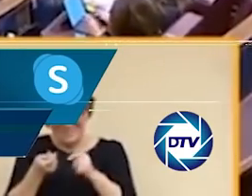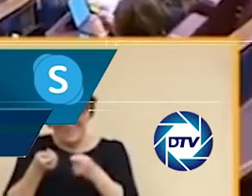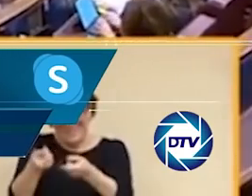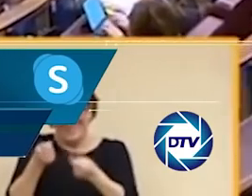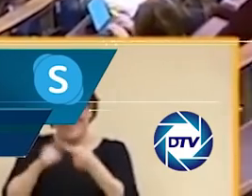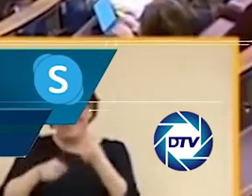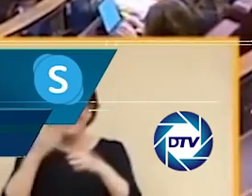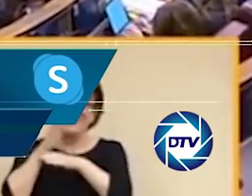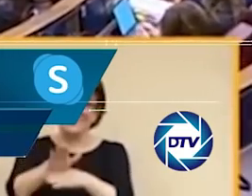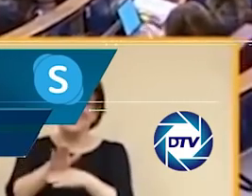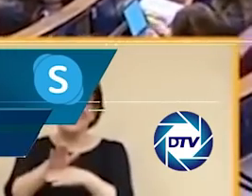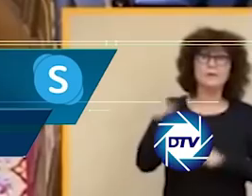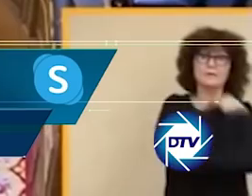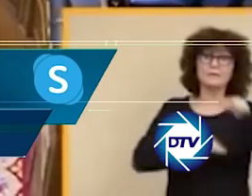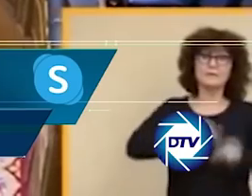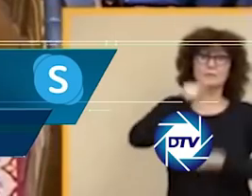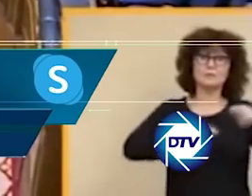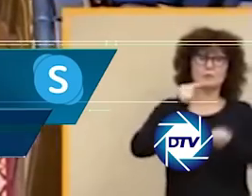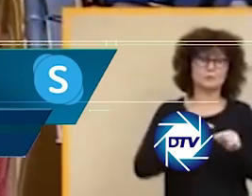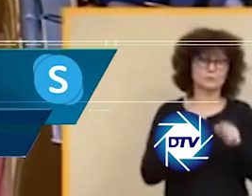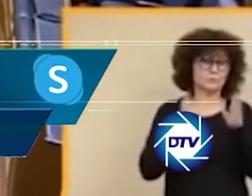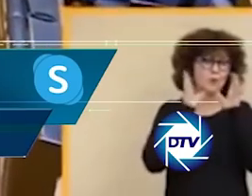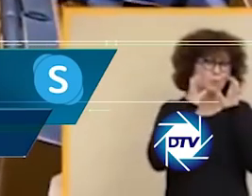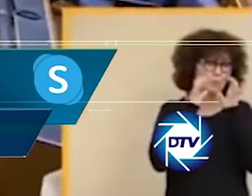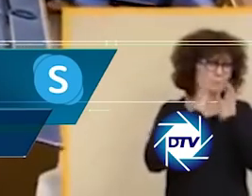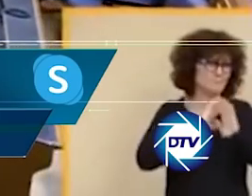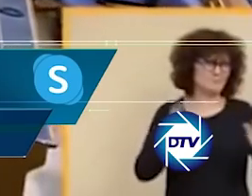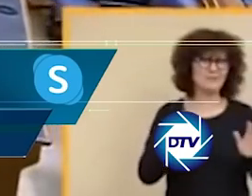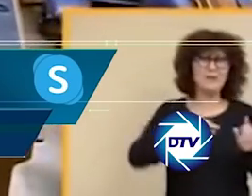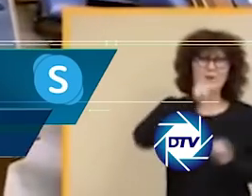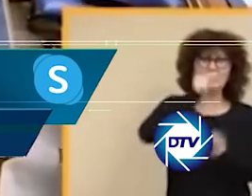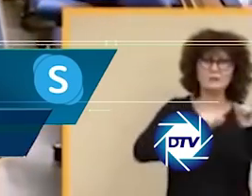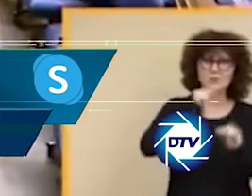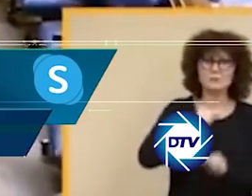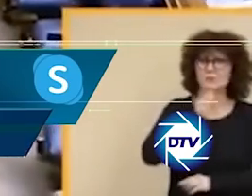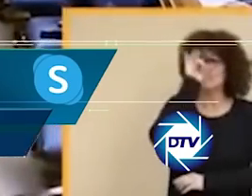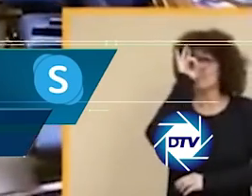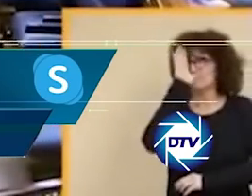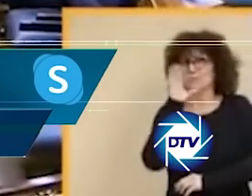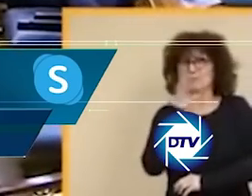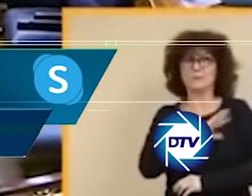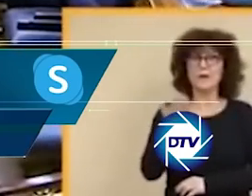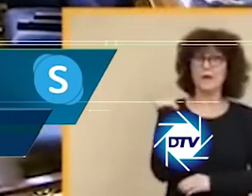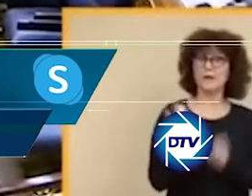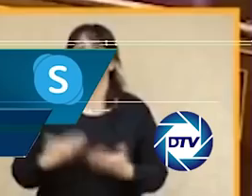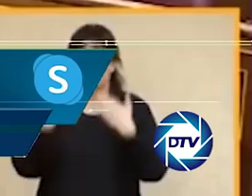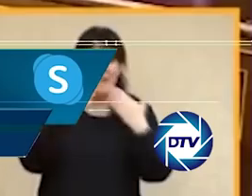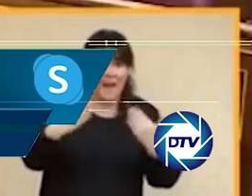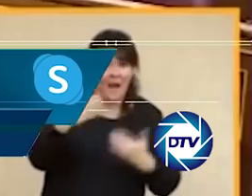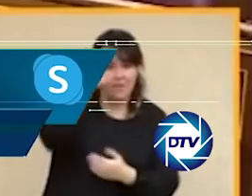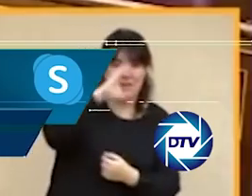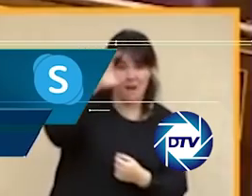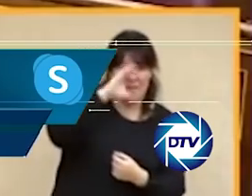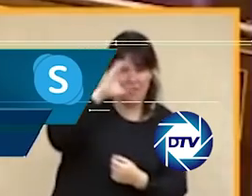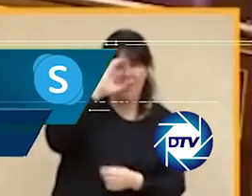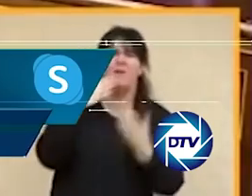Pues preguntémonos por qué hemos acabado dependiendo del gas ruso, ¿vale? O del gas argelino, que es un aliado de Rusia. Si nos vamos más a más, ¿por